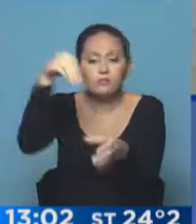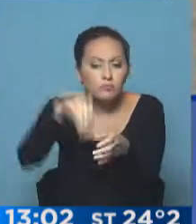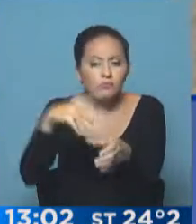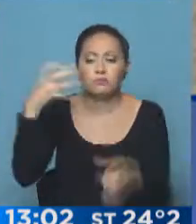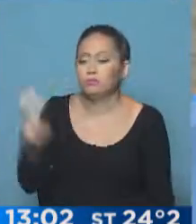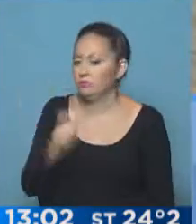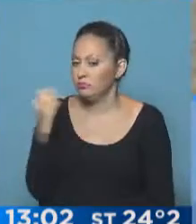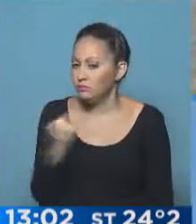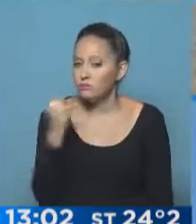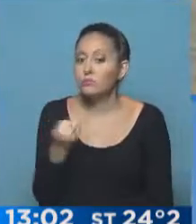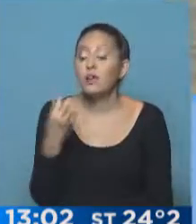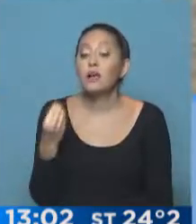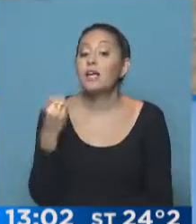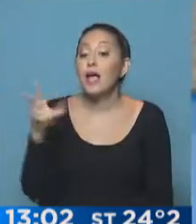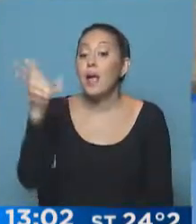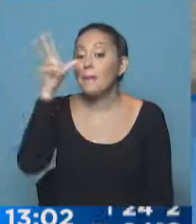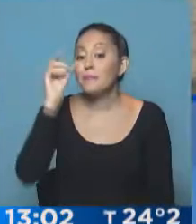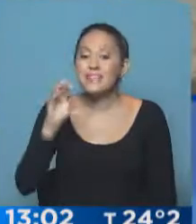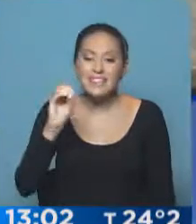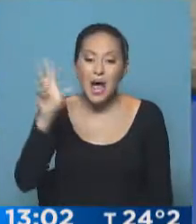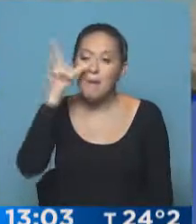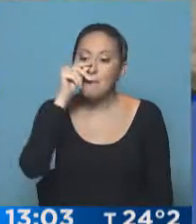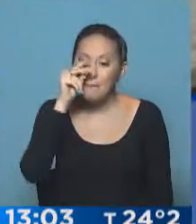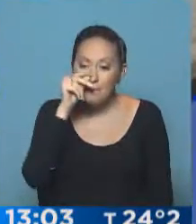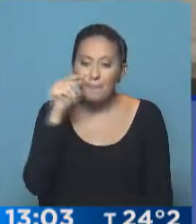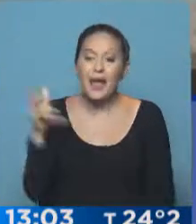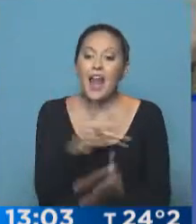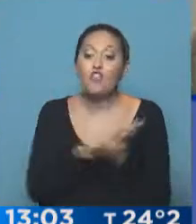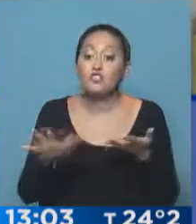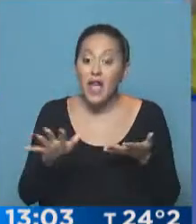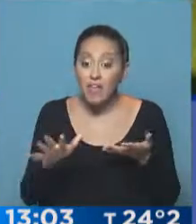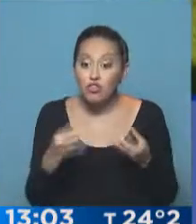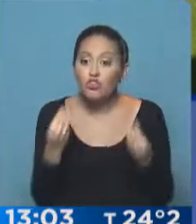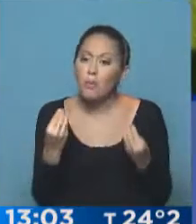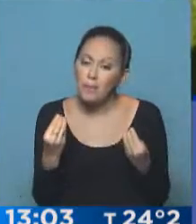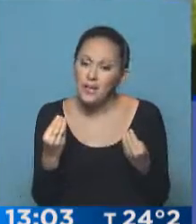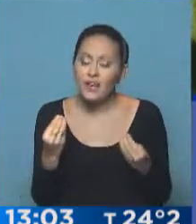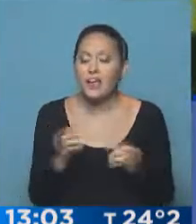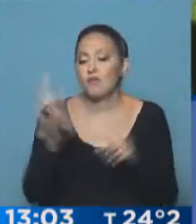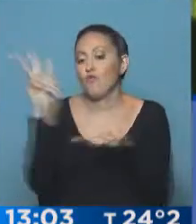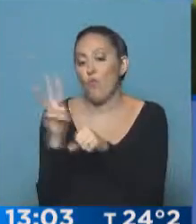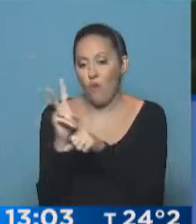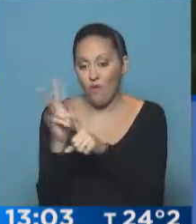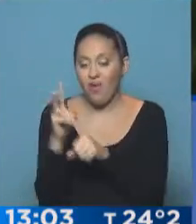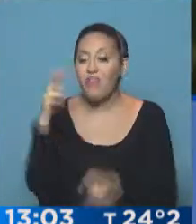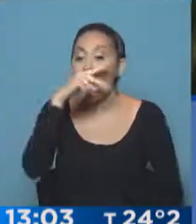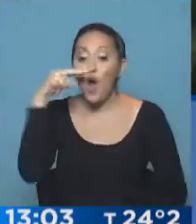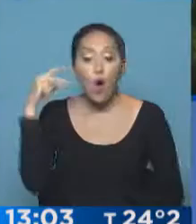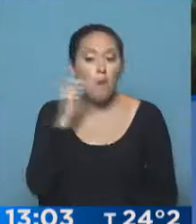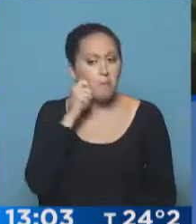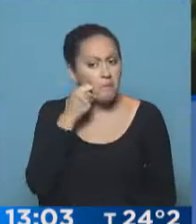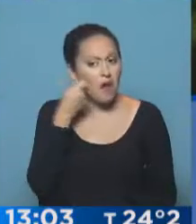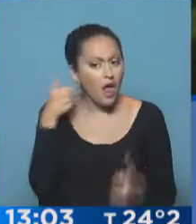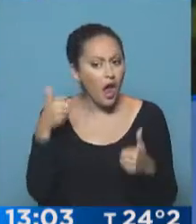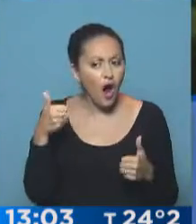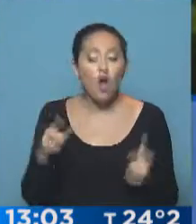fundamental el palo santo así se protegen los artesanos de las plazas para poder dar un olor que es muy agradable pero que a